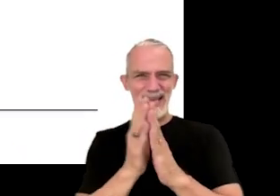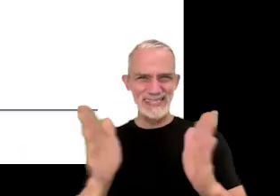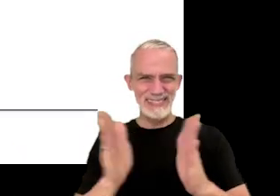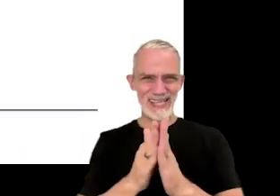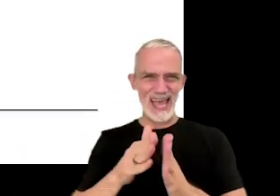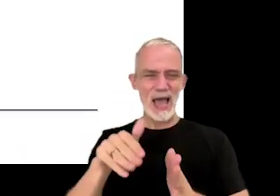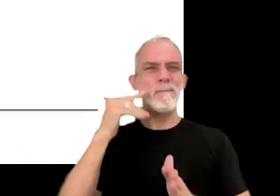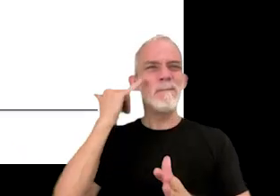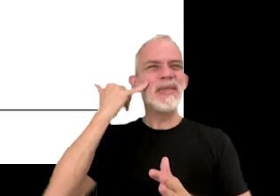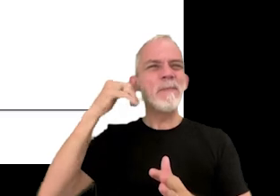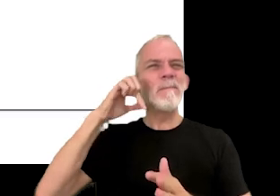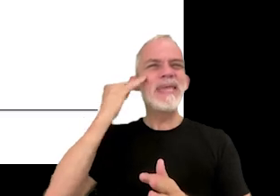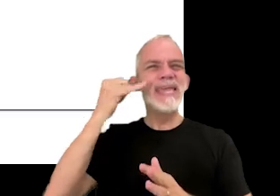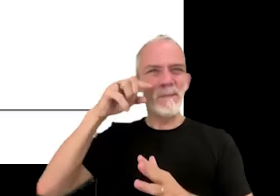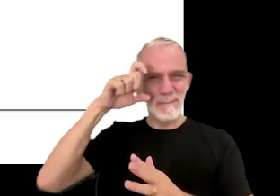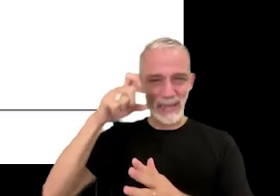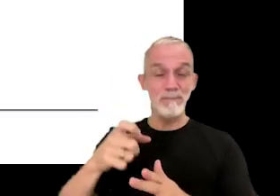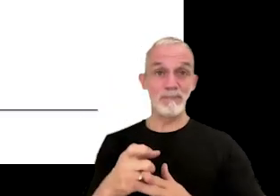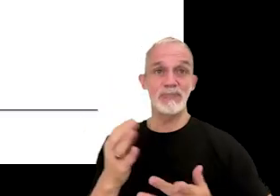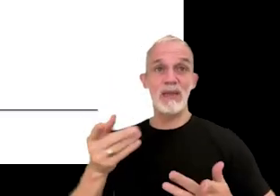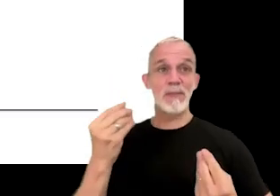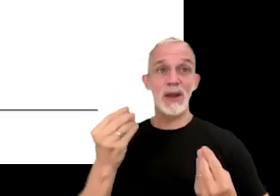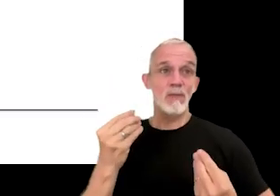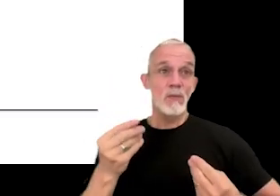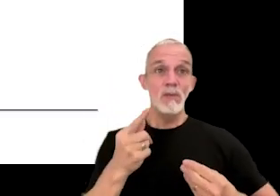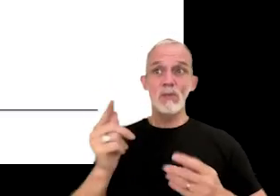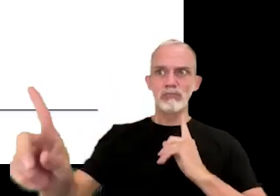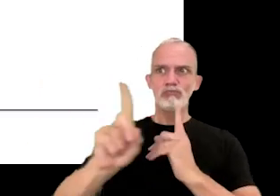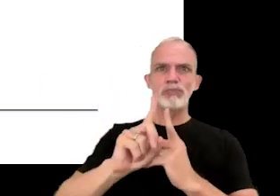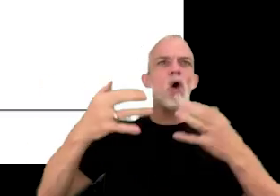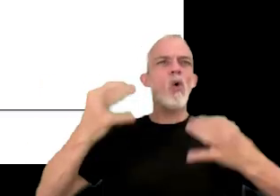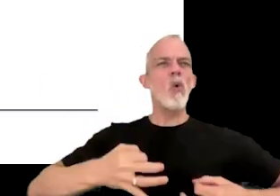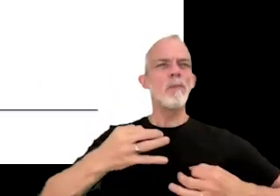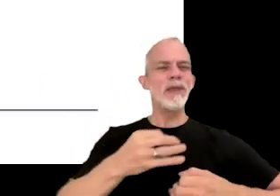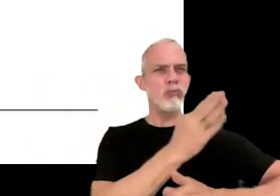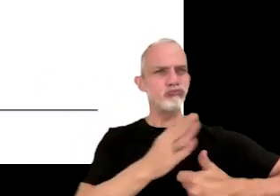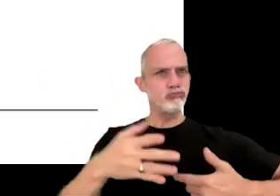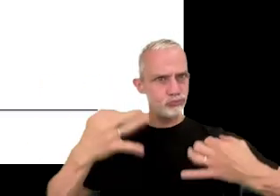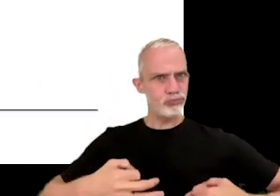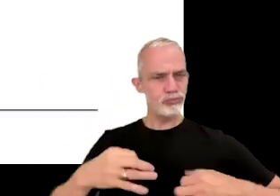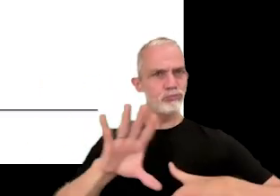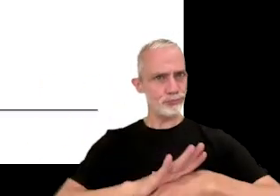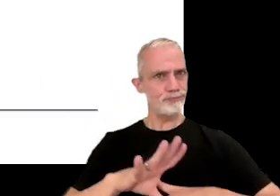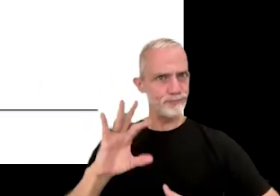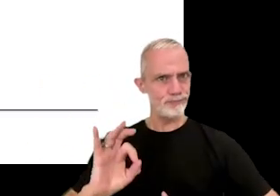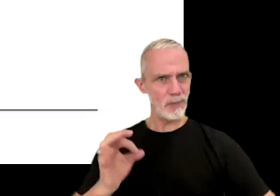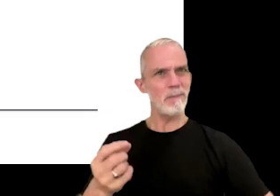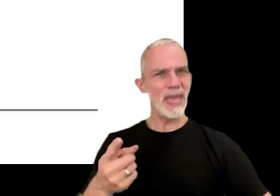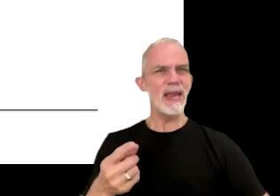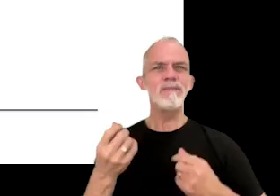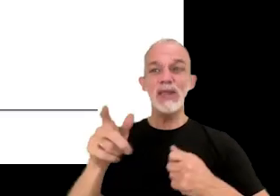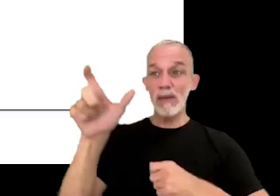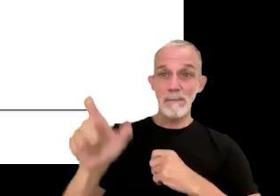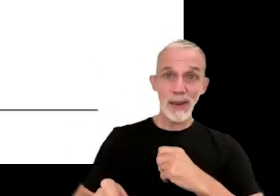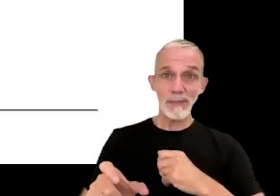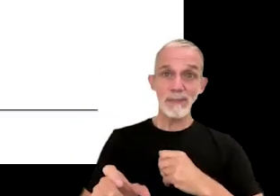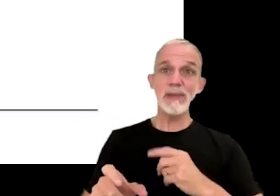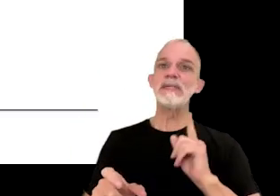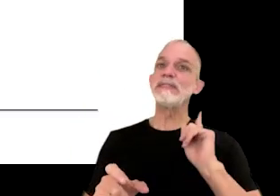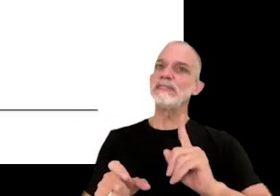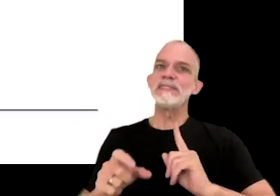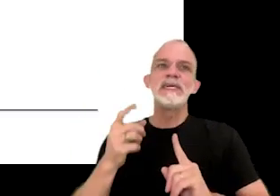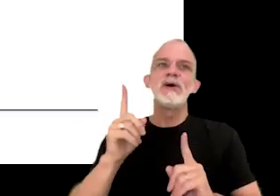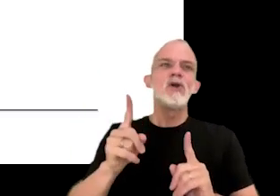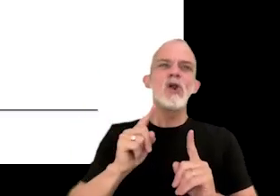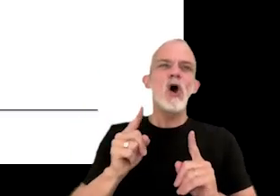Para revestir el carácter de cumplidor, el sujeto contribuyente no debe haber